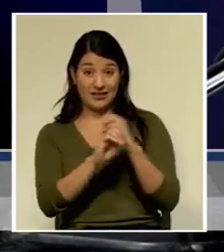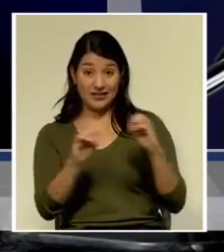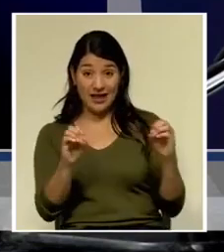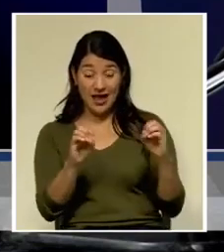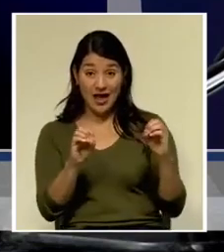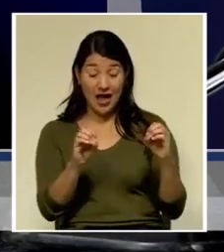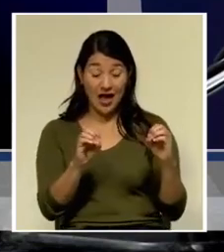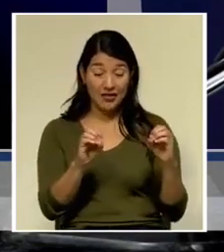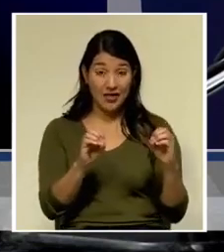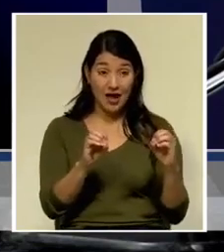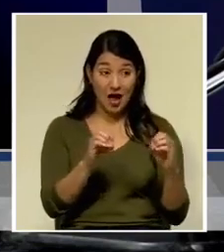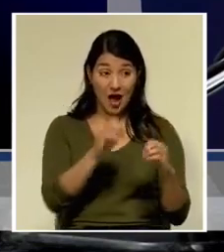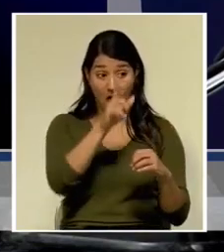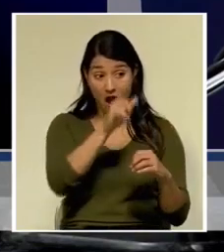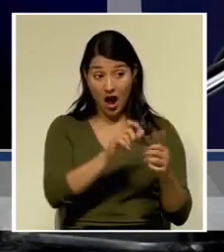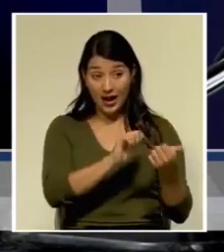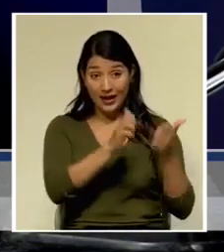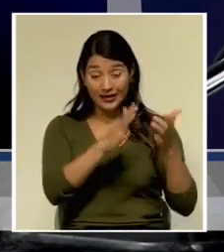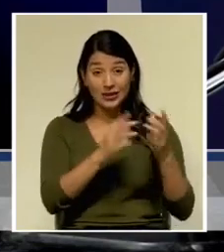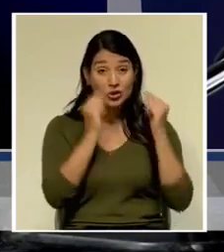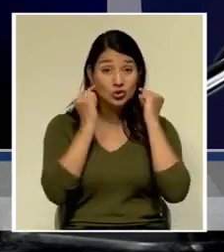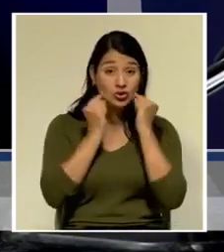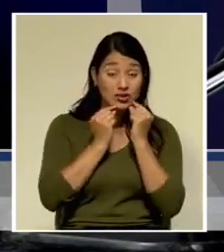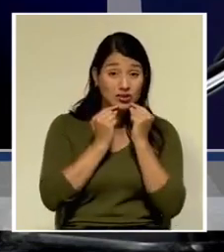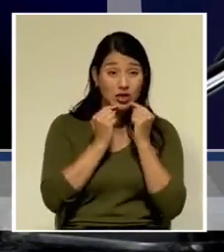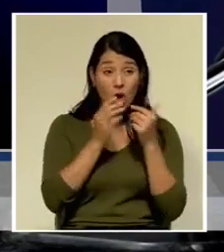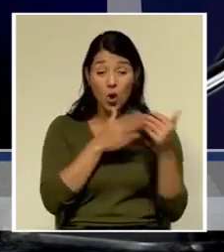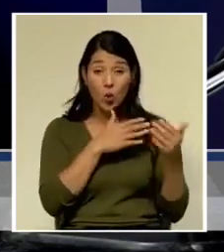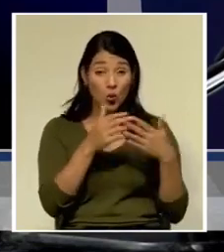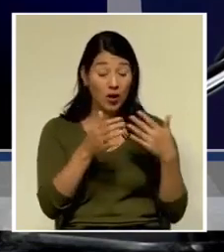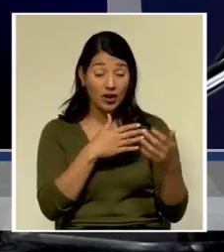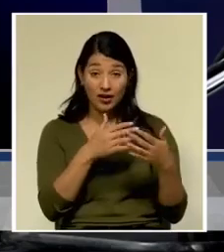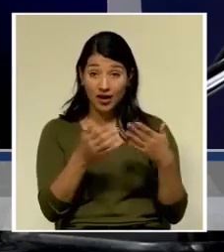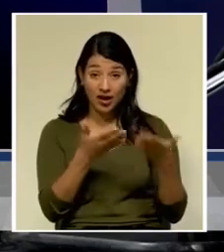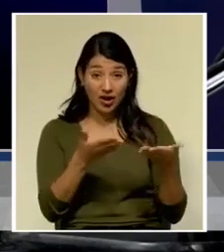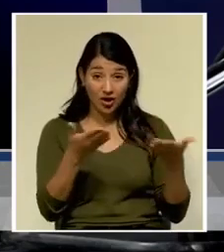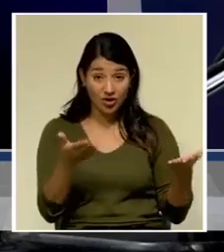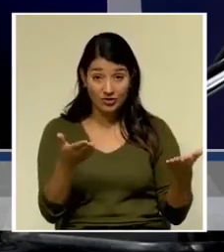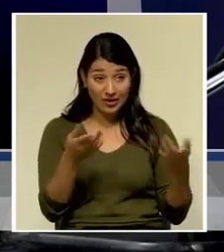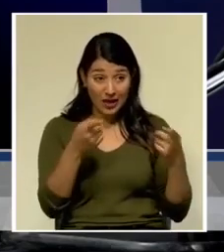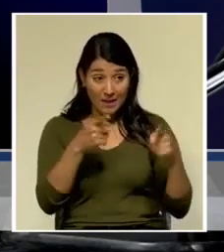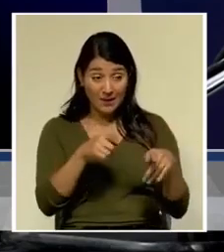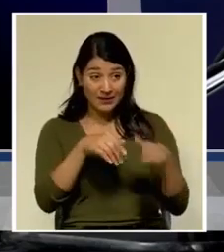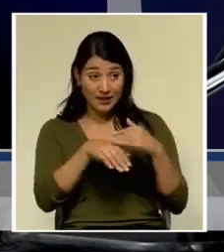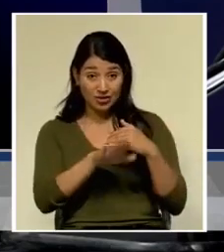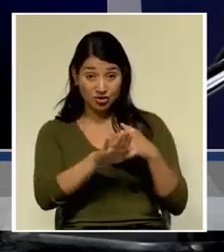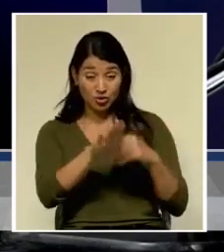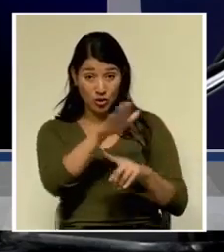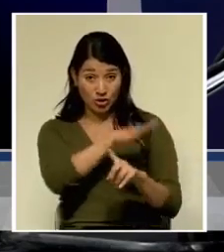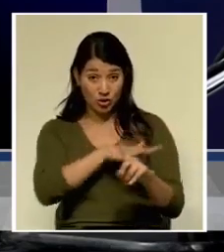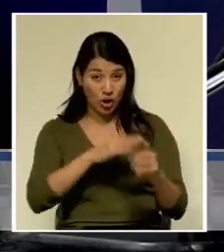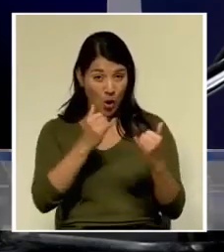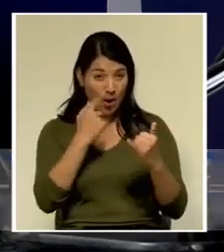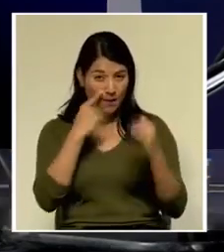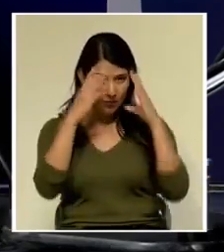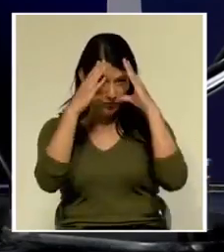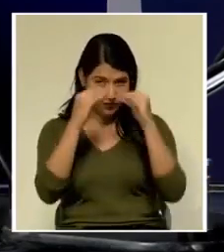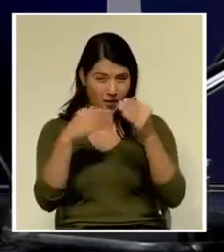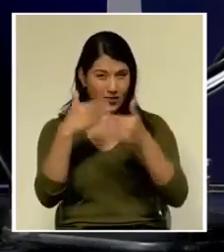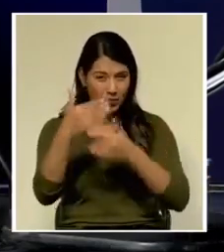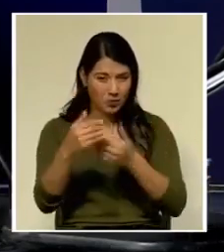a don Rodrigo Chávez cualquier cosa que pase en su entorno. Vamos a ver la nota y venimos para una